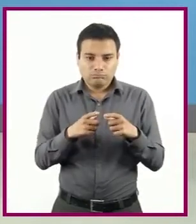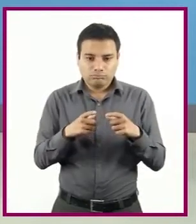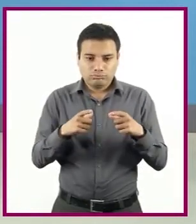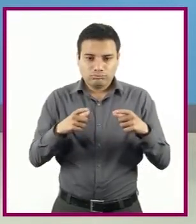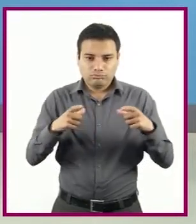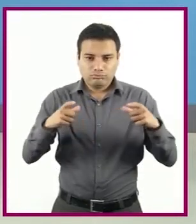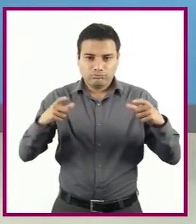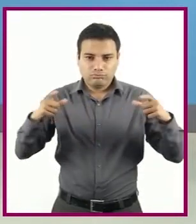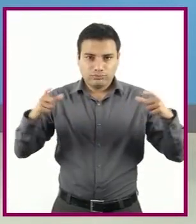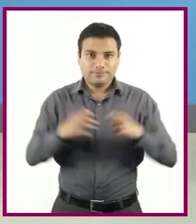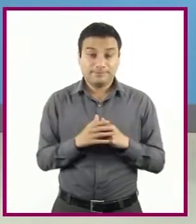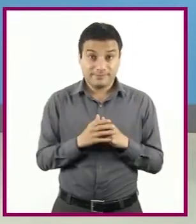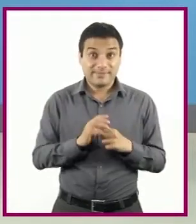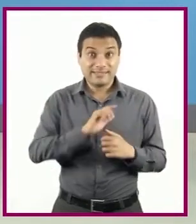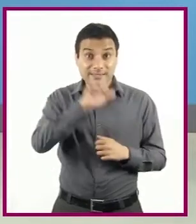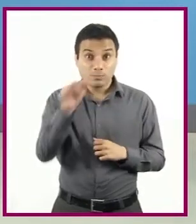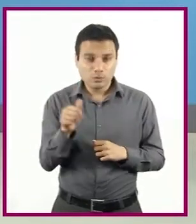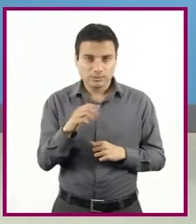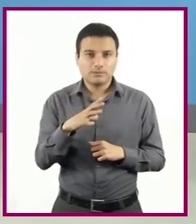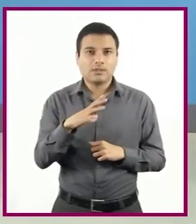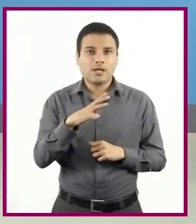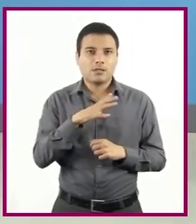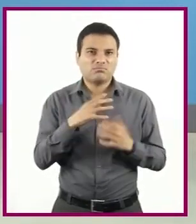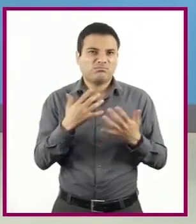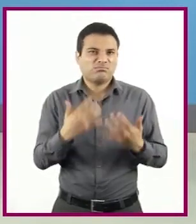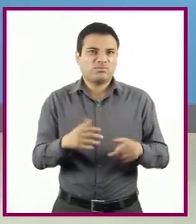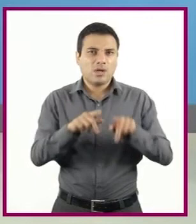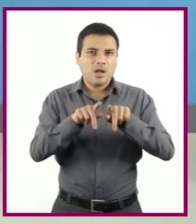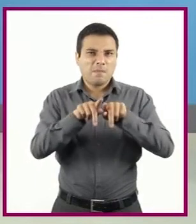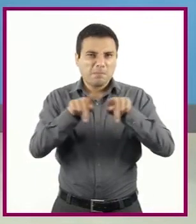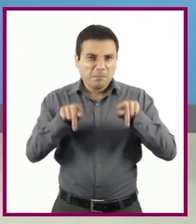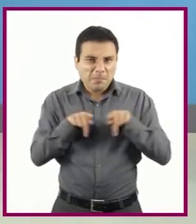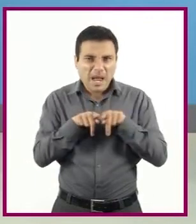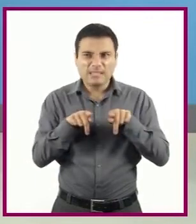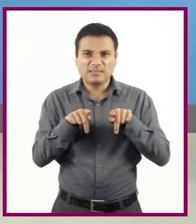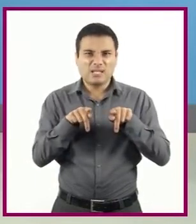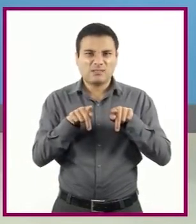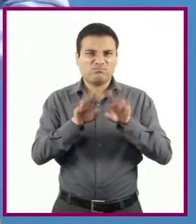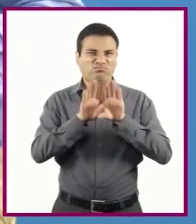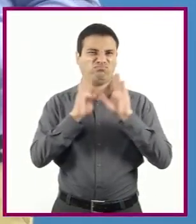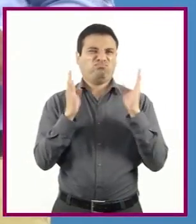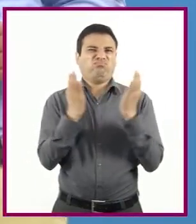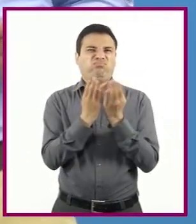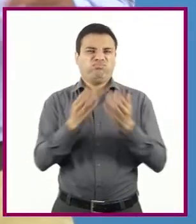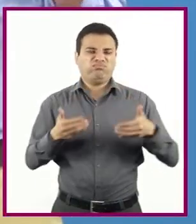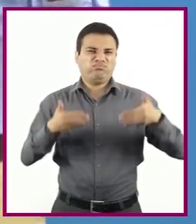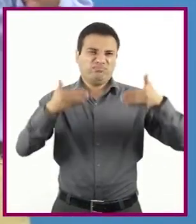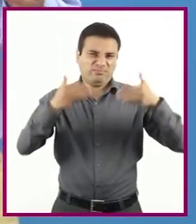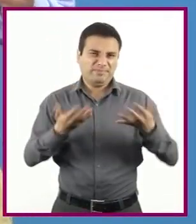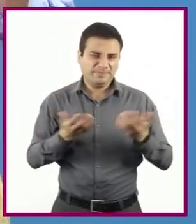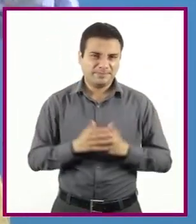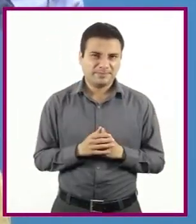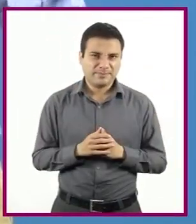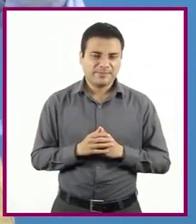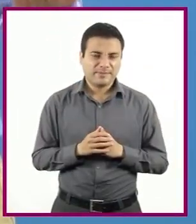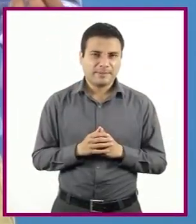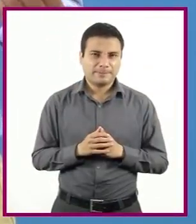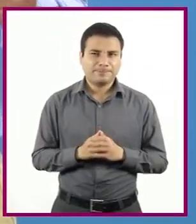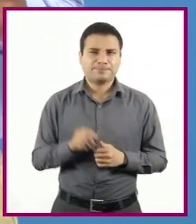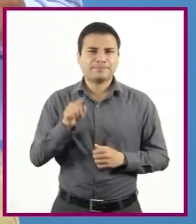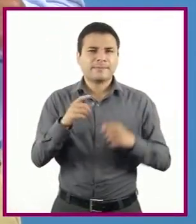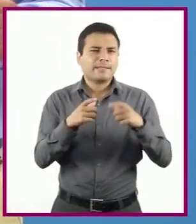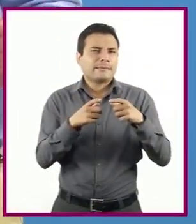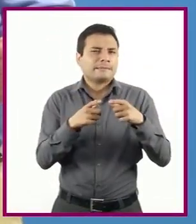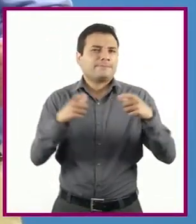en poblaciones que contaban con plazas y estructuras rectangulares. Su auge corresponde